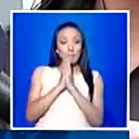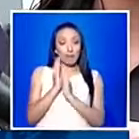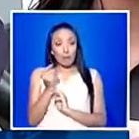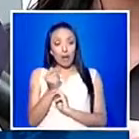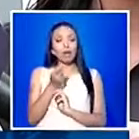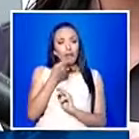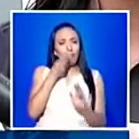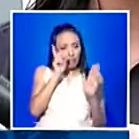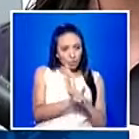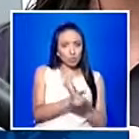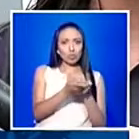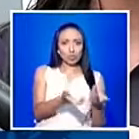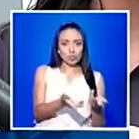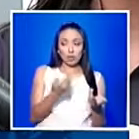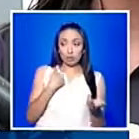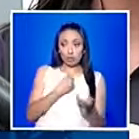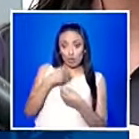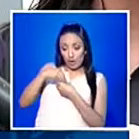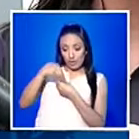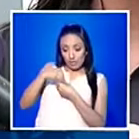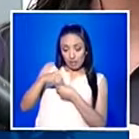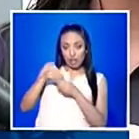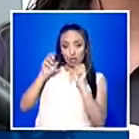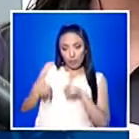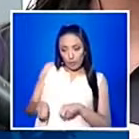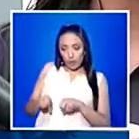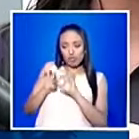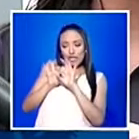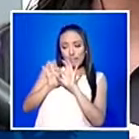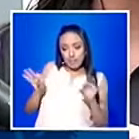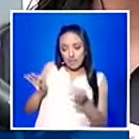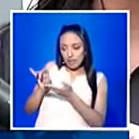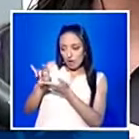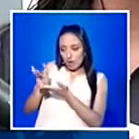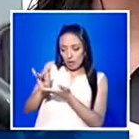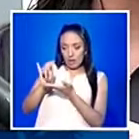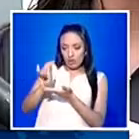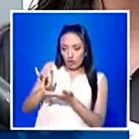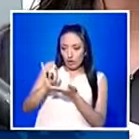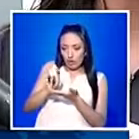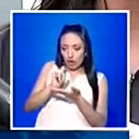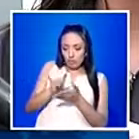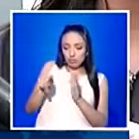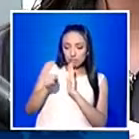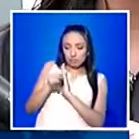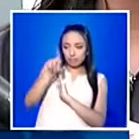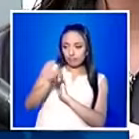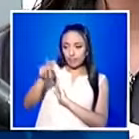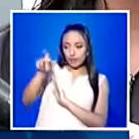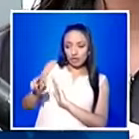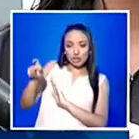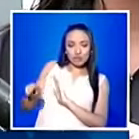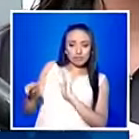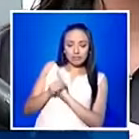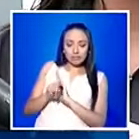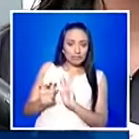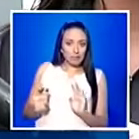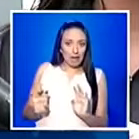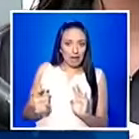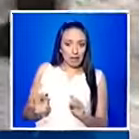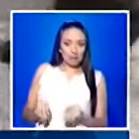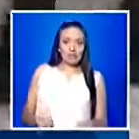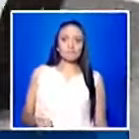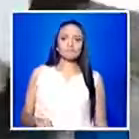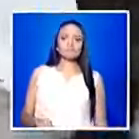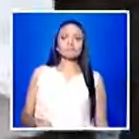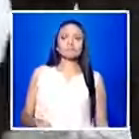nosotros como Agencia Metropolitana de Tránsito ejerzamos nuestra potestad y podamos ejercer la destitución de estos malos